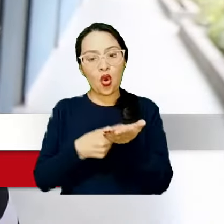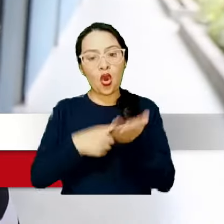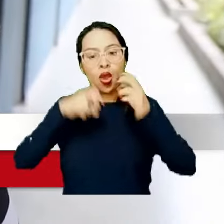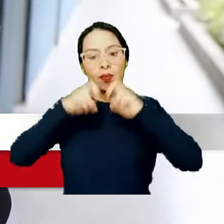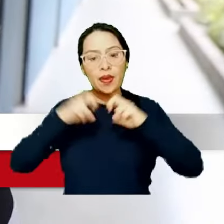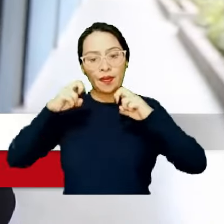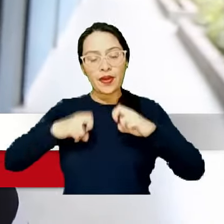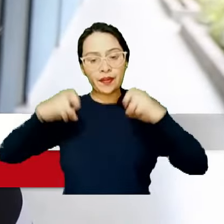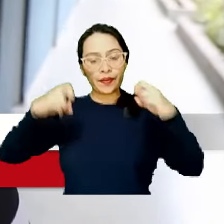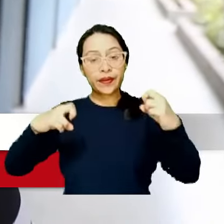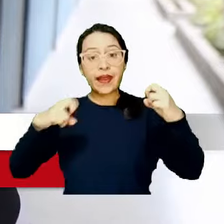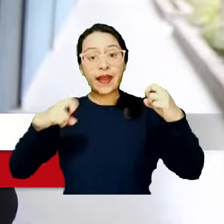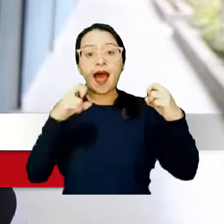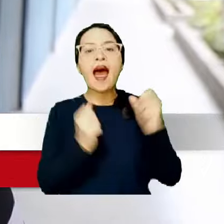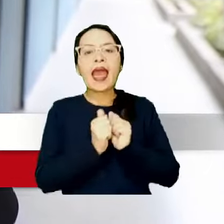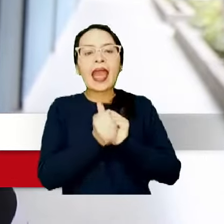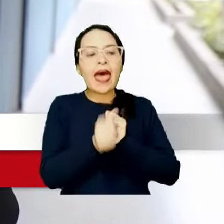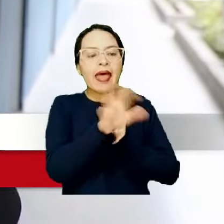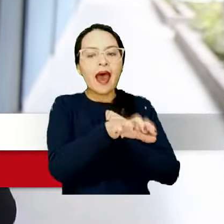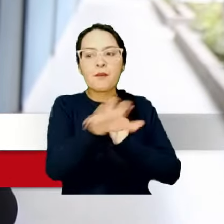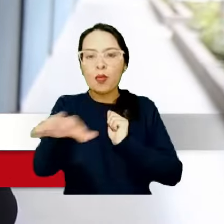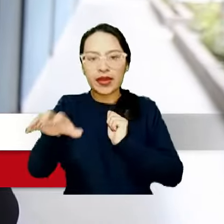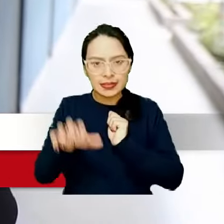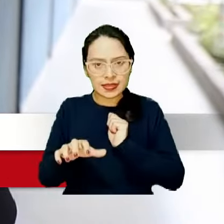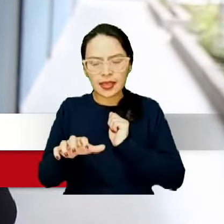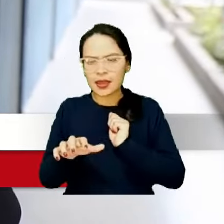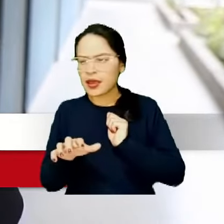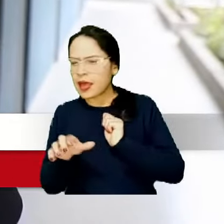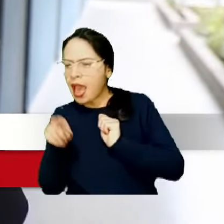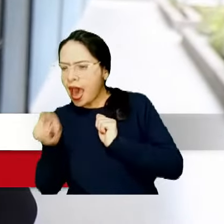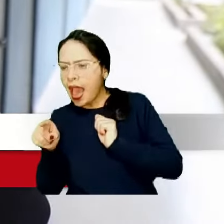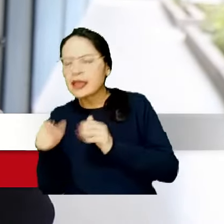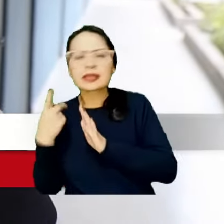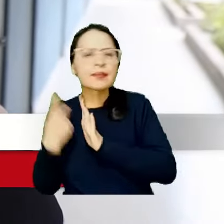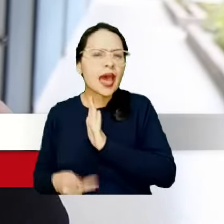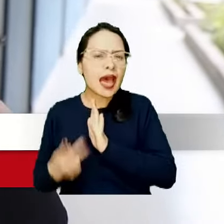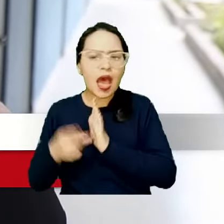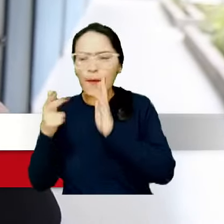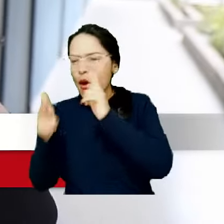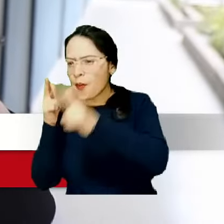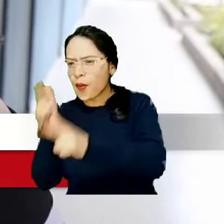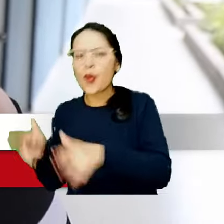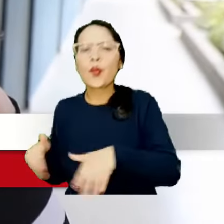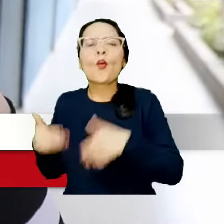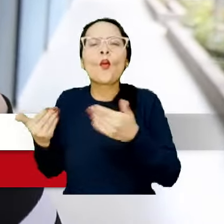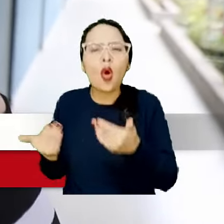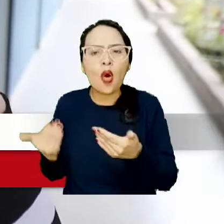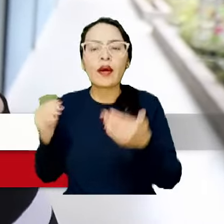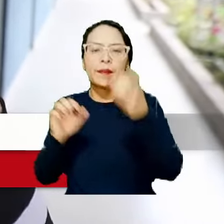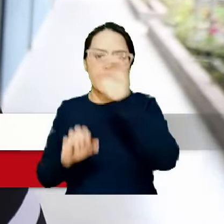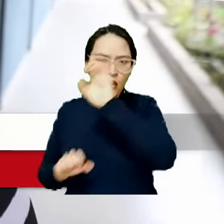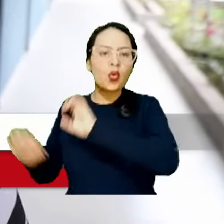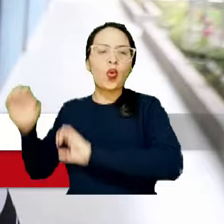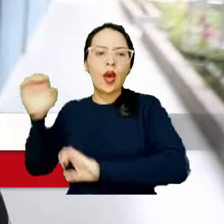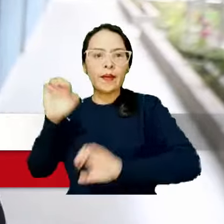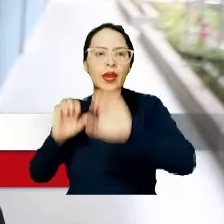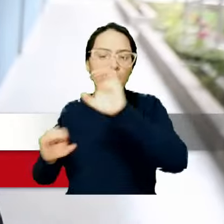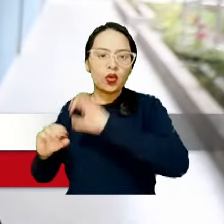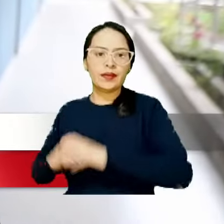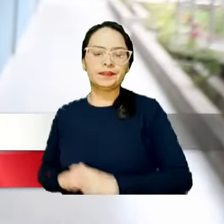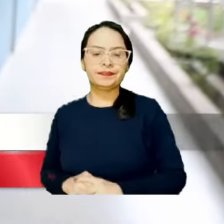provincia por provincia en temas del crimen y cómo se encuentra la situación sobre muertes violentas.